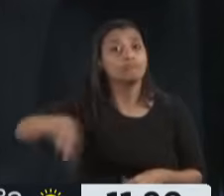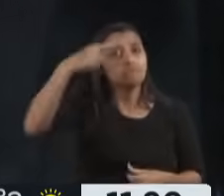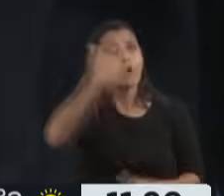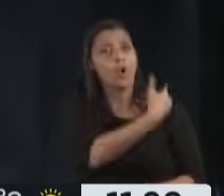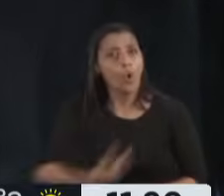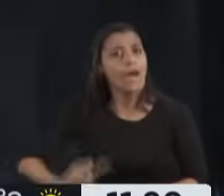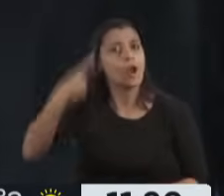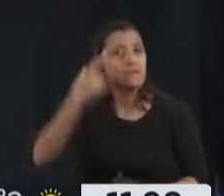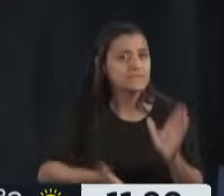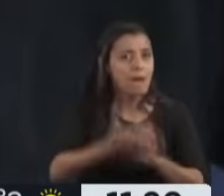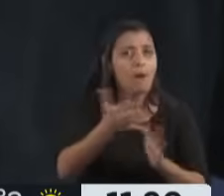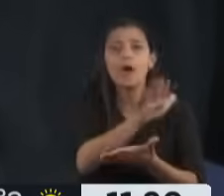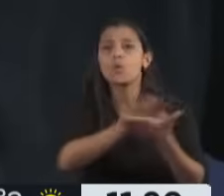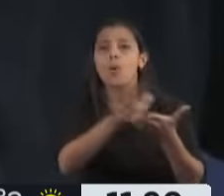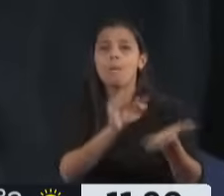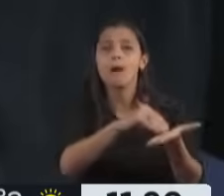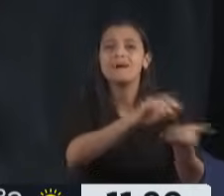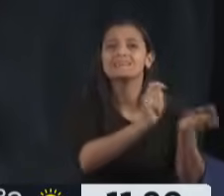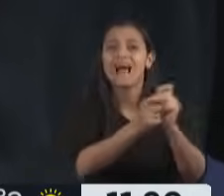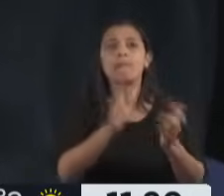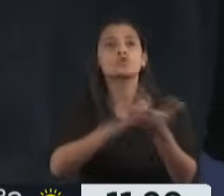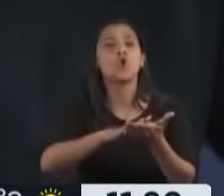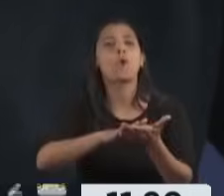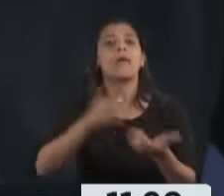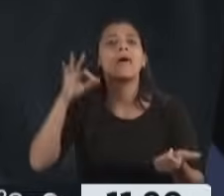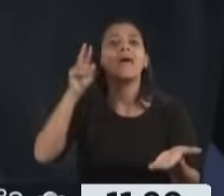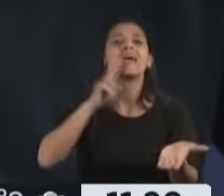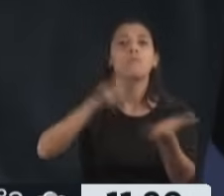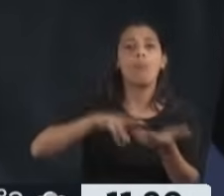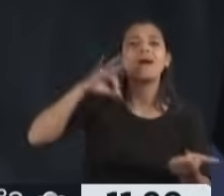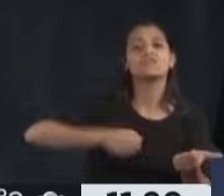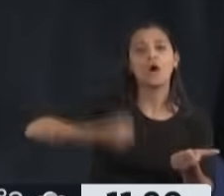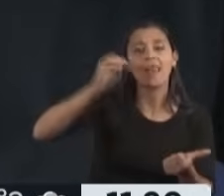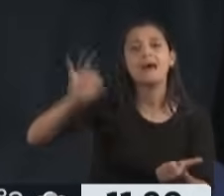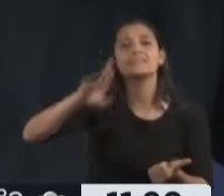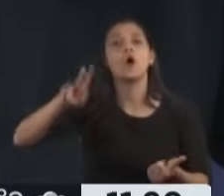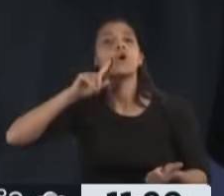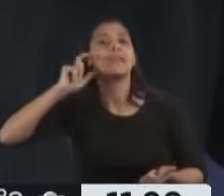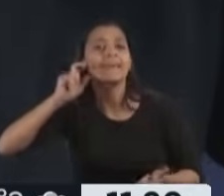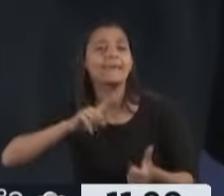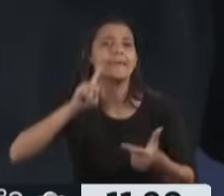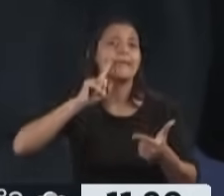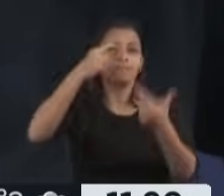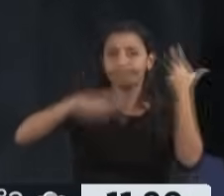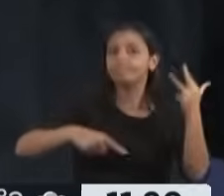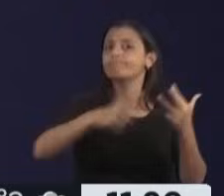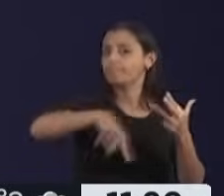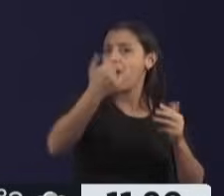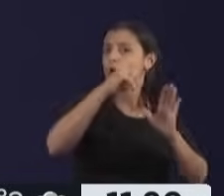cuáles puntualmente? Si es sobre ganancias y sobre el RIGI, que son dos puntos que sobre todo los gobernadores vienen reclamando.